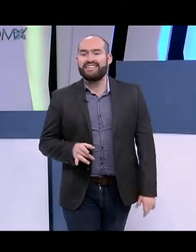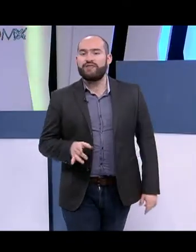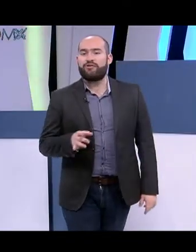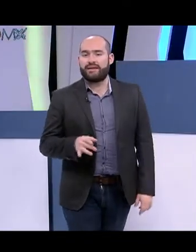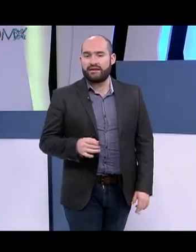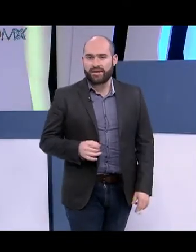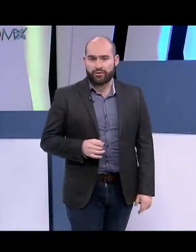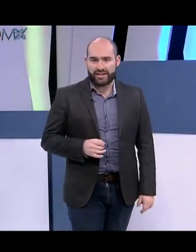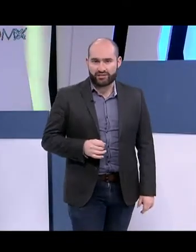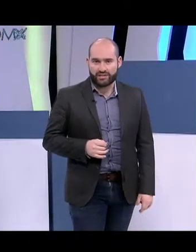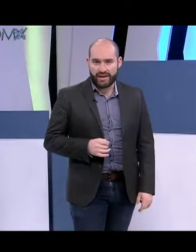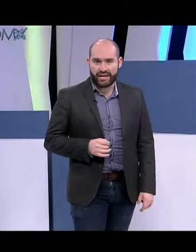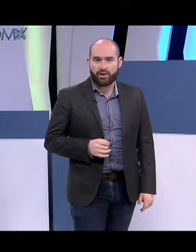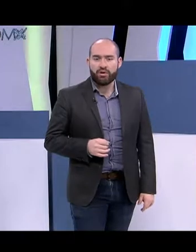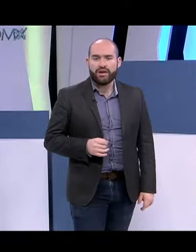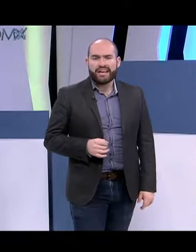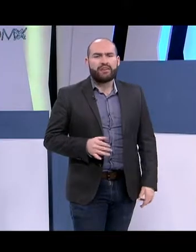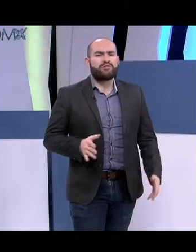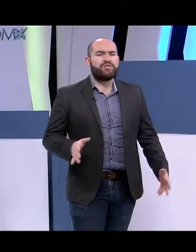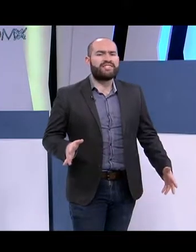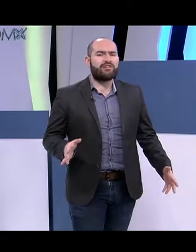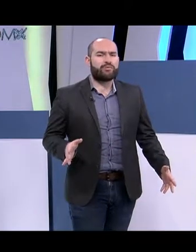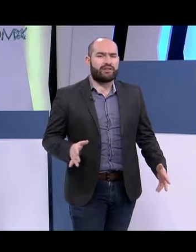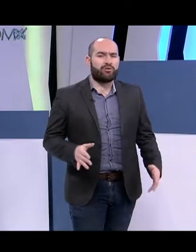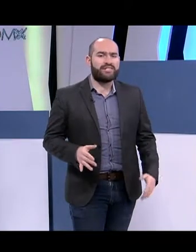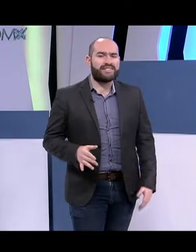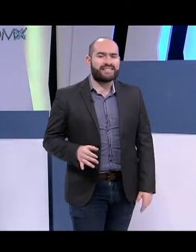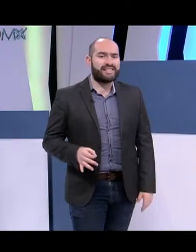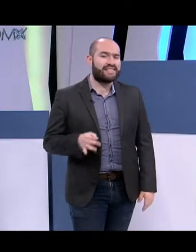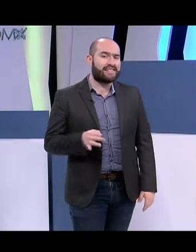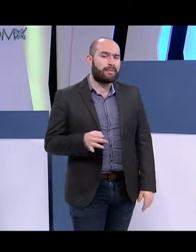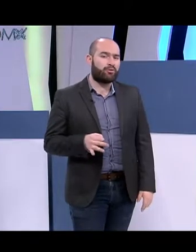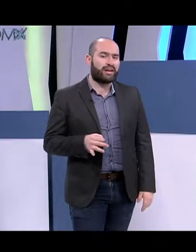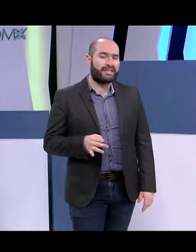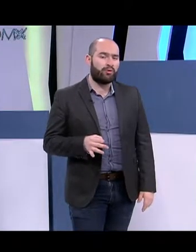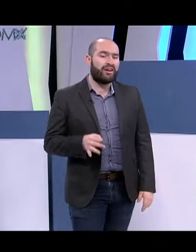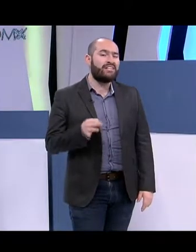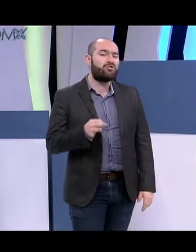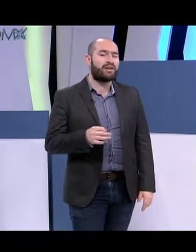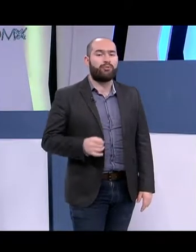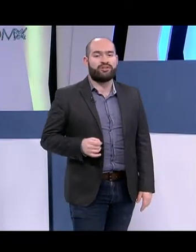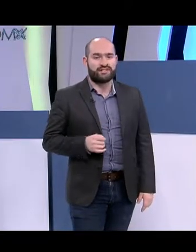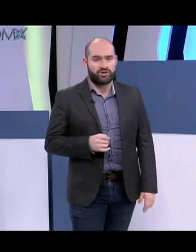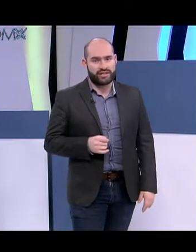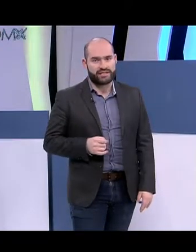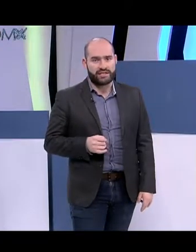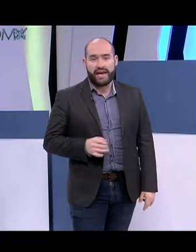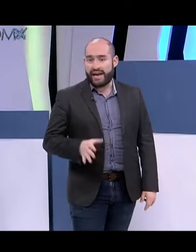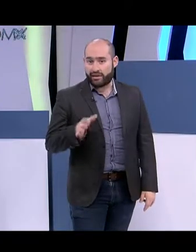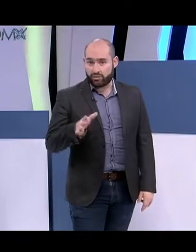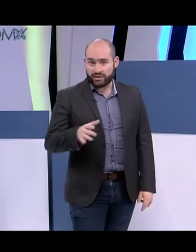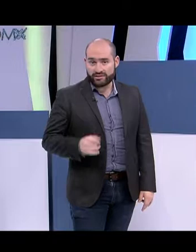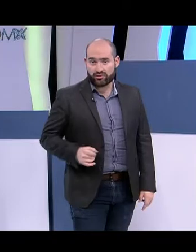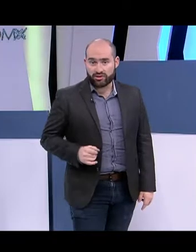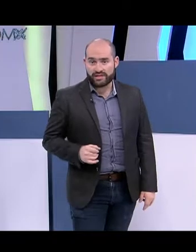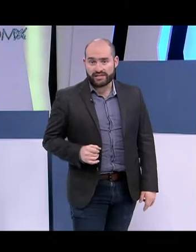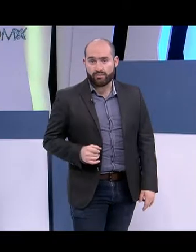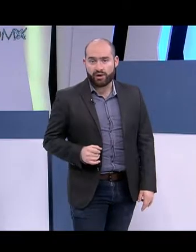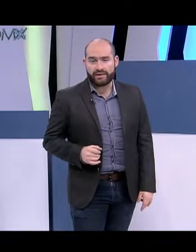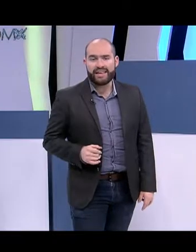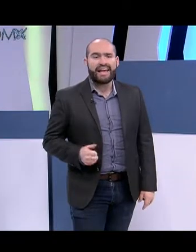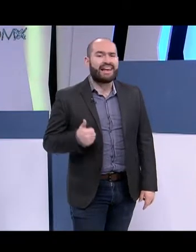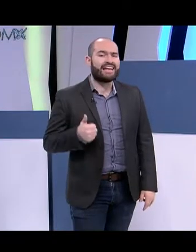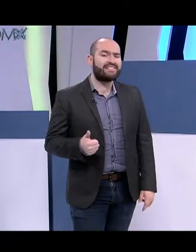de la Agencia Informativa de Educación de México que nos muestra a los protagonistas del sistema educativo y sus aportaciones, el contexto donde